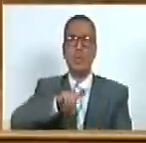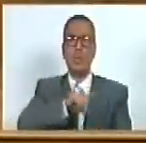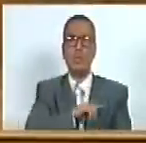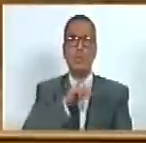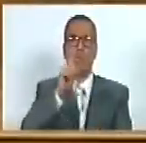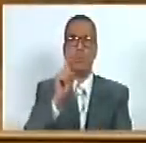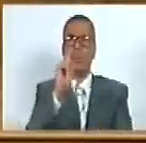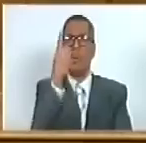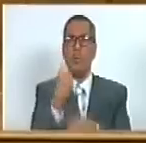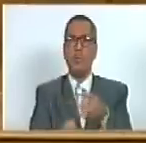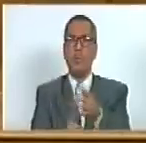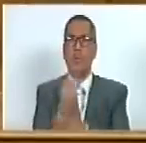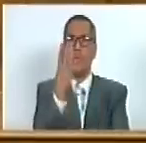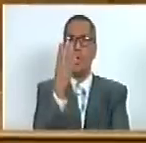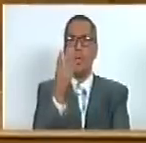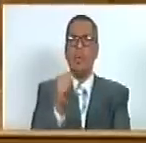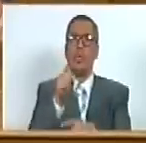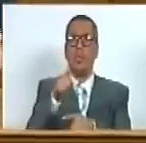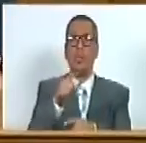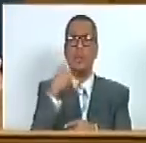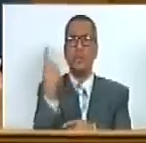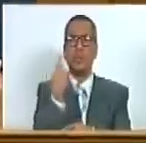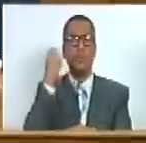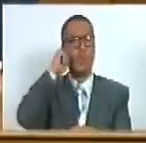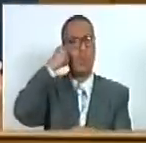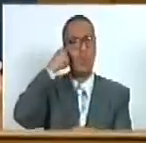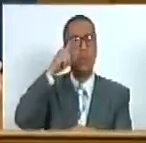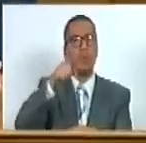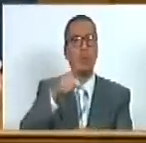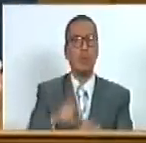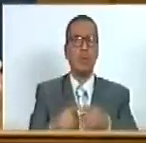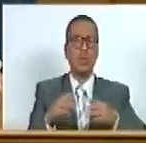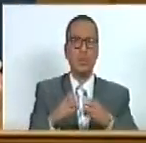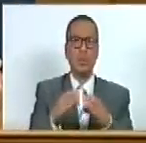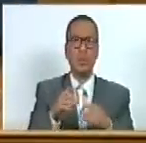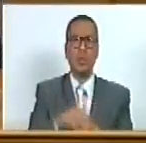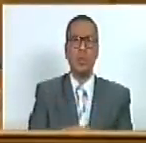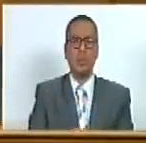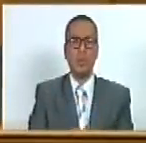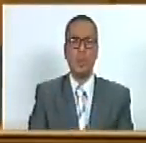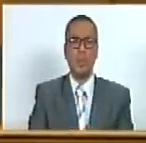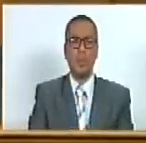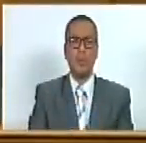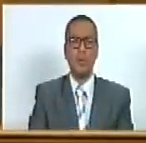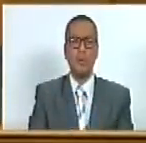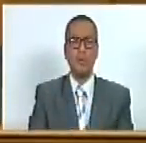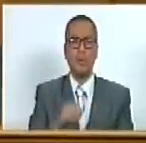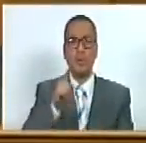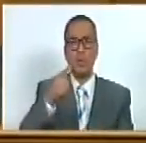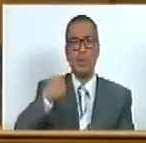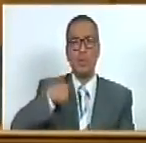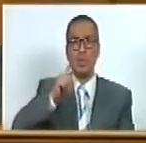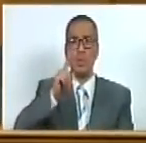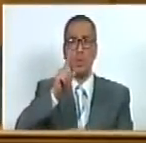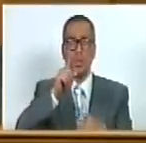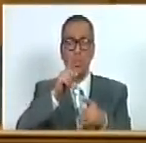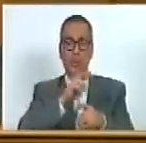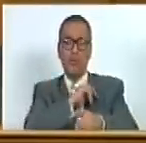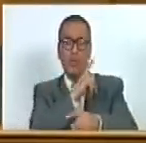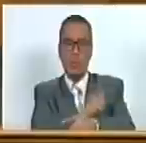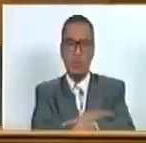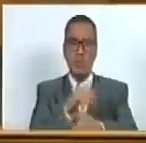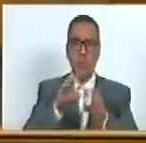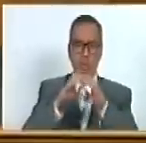el primero de mayo no es solamente recordar lo ocurrido en Chicago, hemos ido fortaleciendo